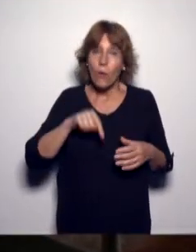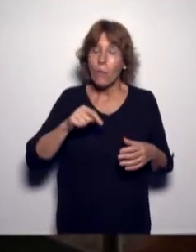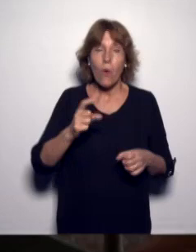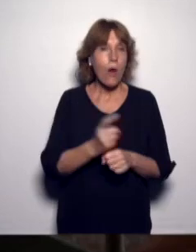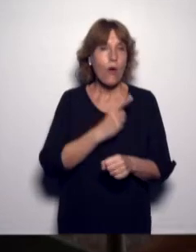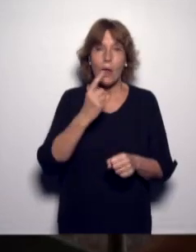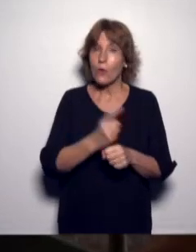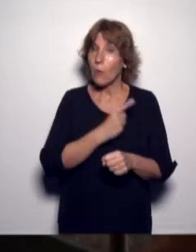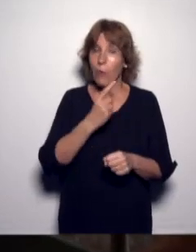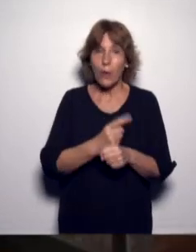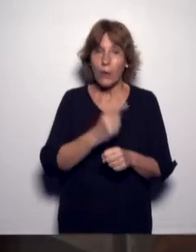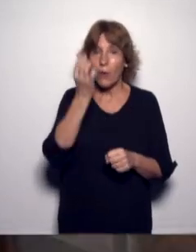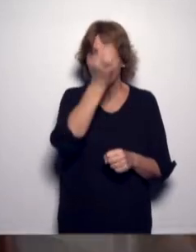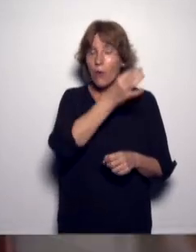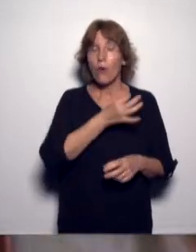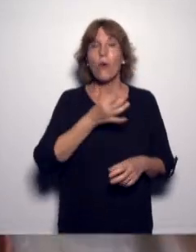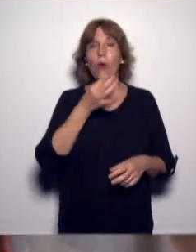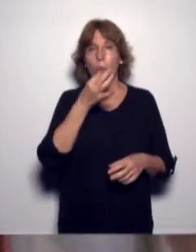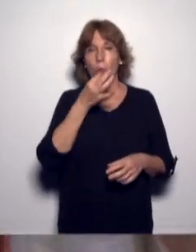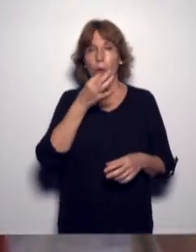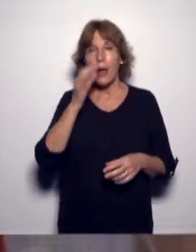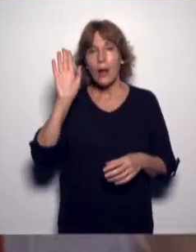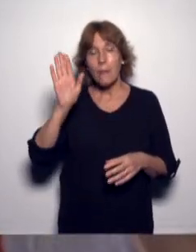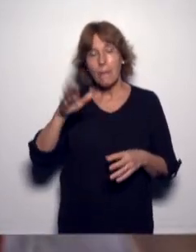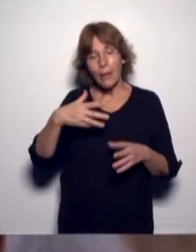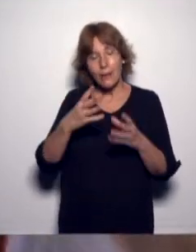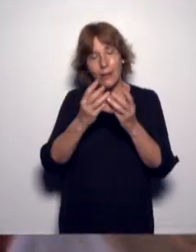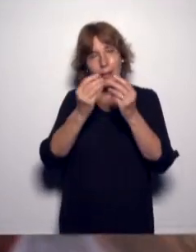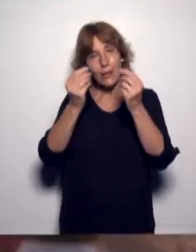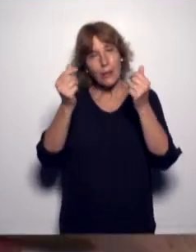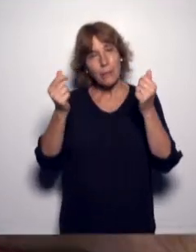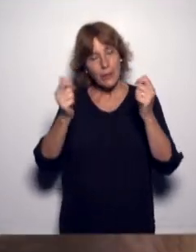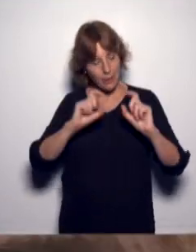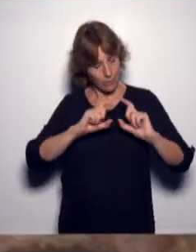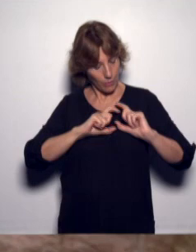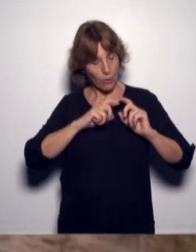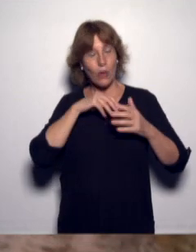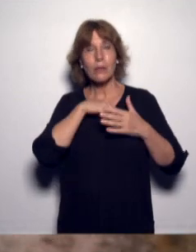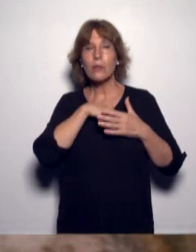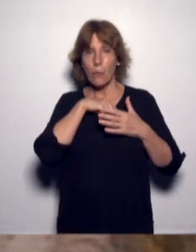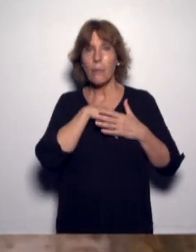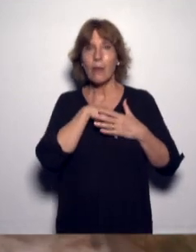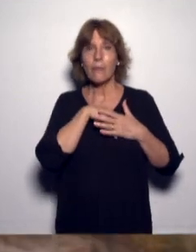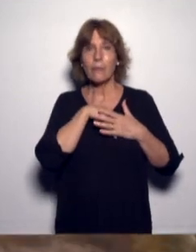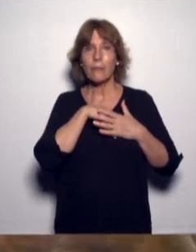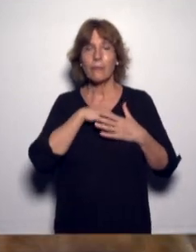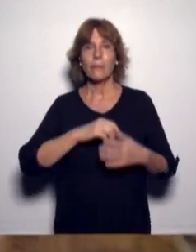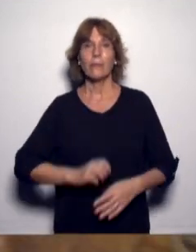puedo recibirte sacramentalmente, ven espiritualmente a mi corazón.